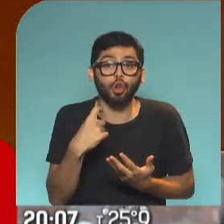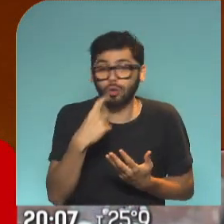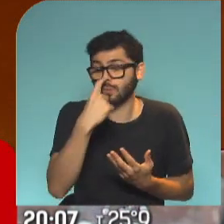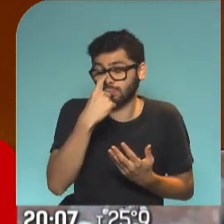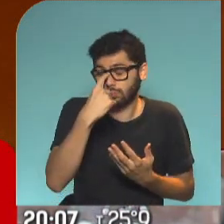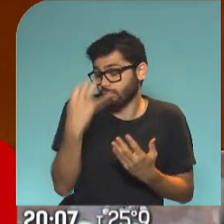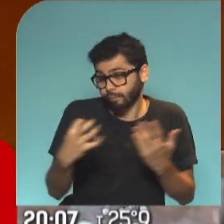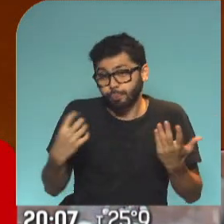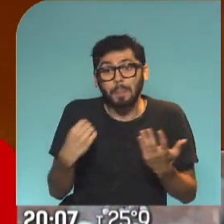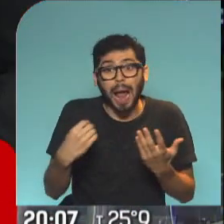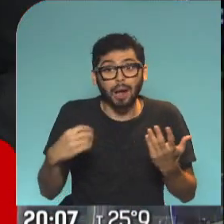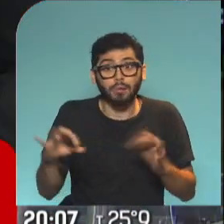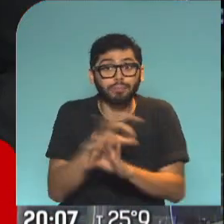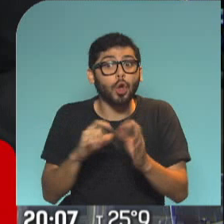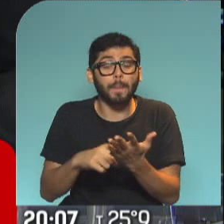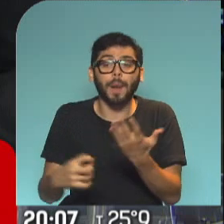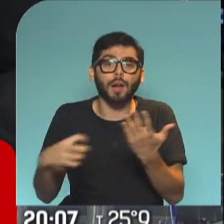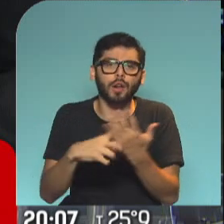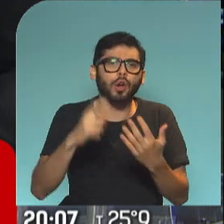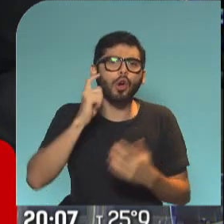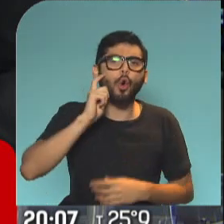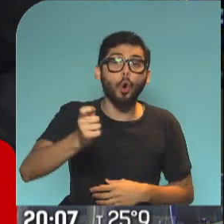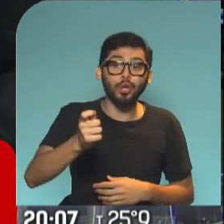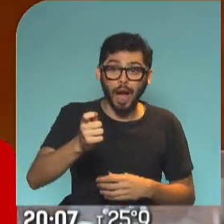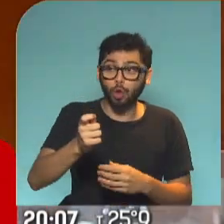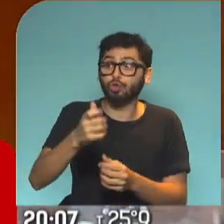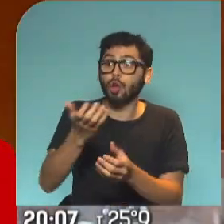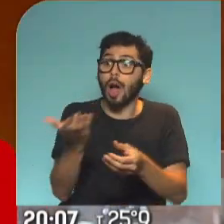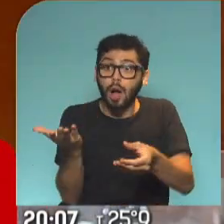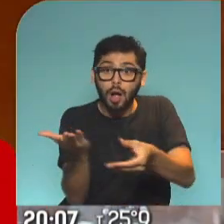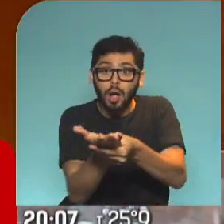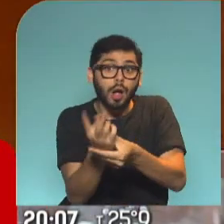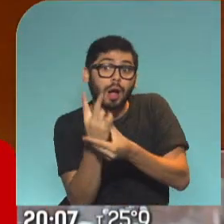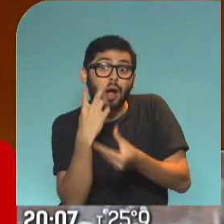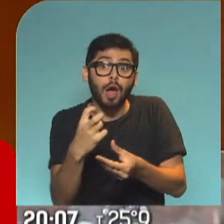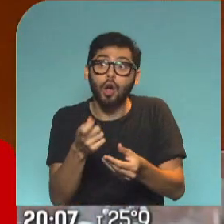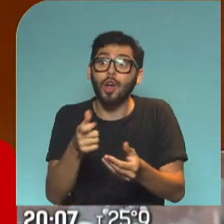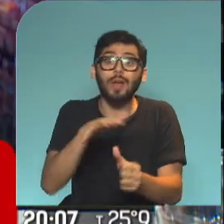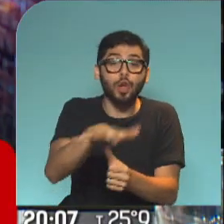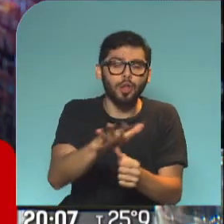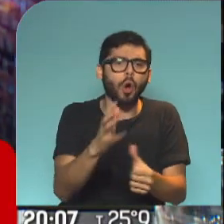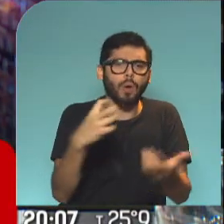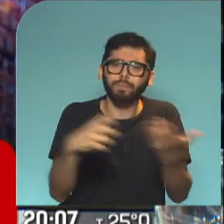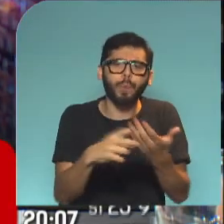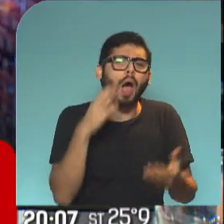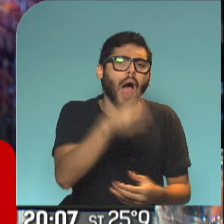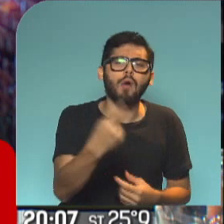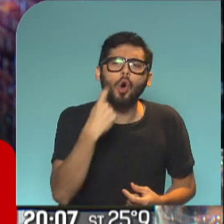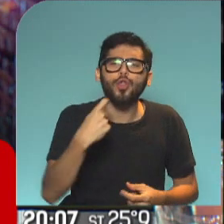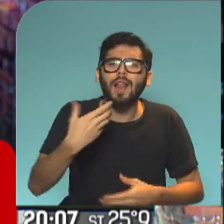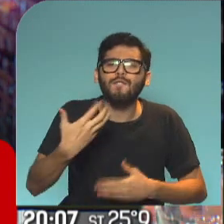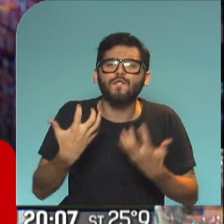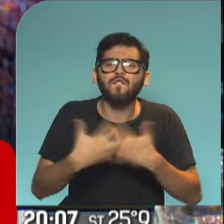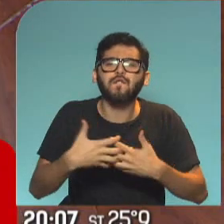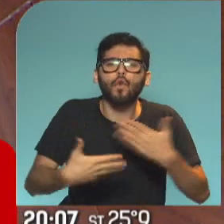todos los los juzgados en causa sobre violencia de género tenemos que auditar y analizar cómo están funcionando este es el aporte que puedo hacer el